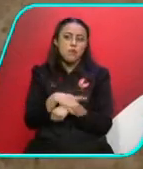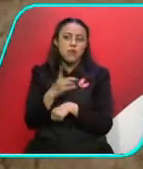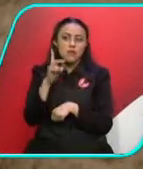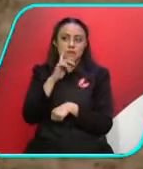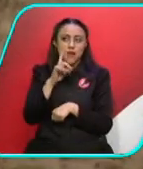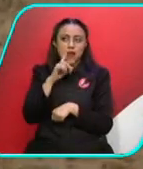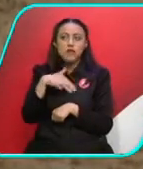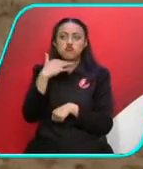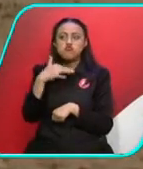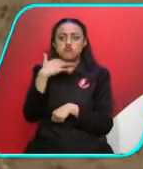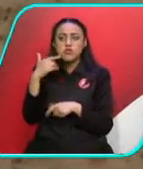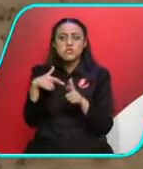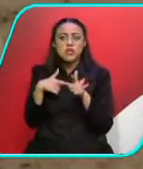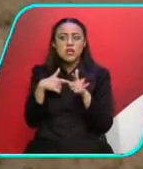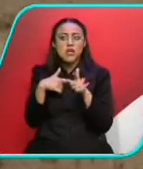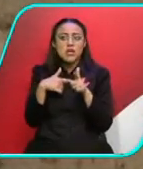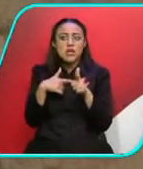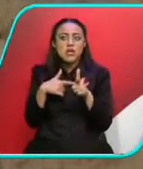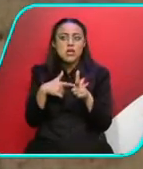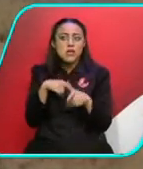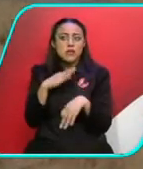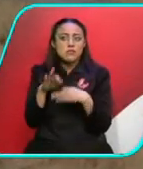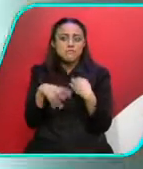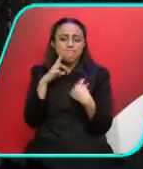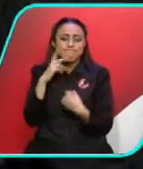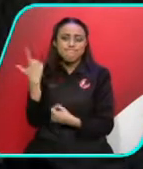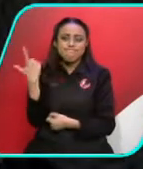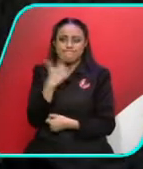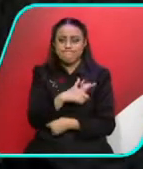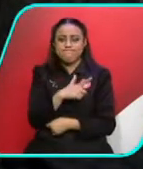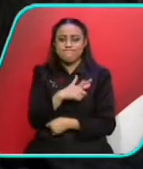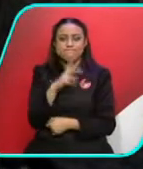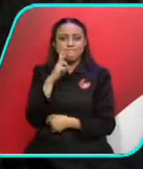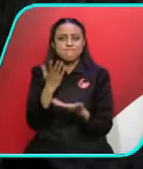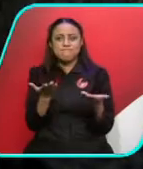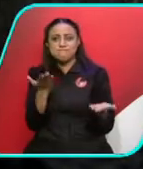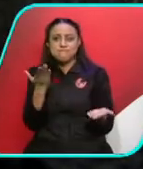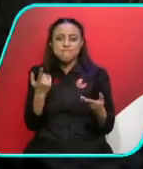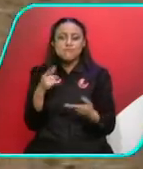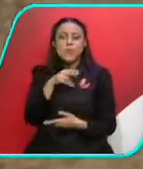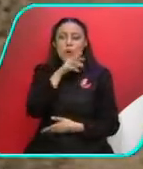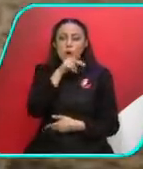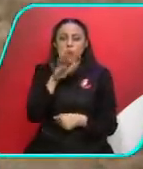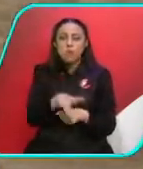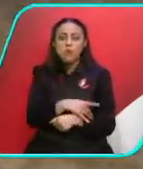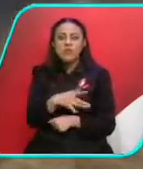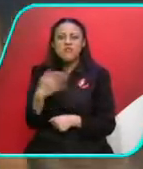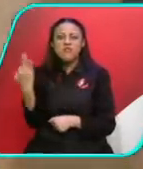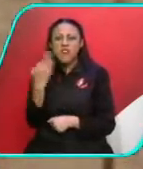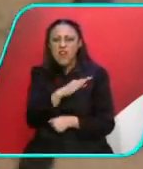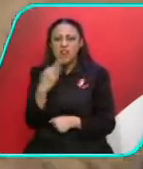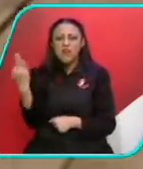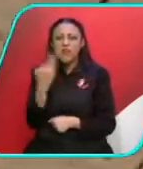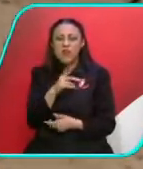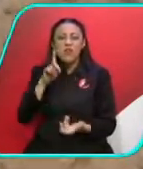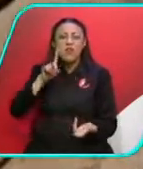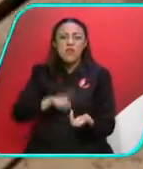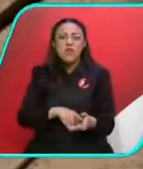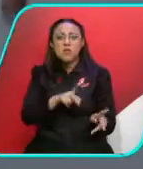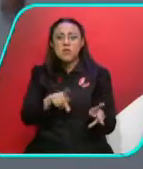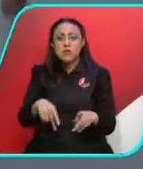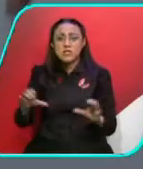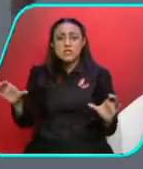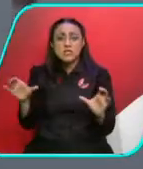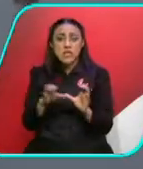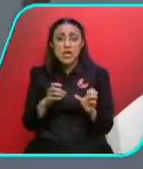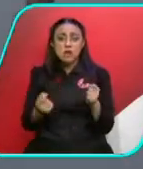la contaminación es prácticamente inminente. El contraste es preocupante, pues mientras el mal olor invade esta playa certificada,